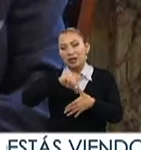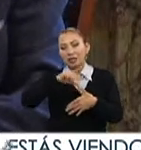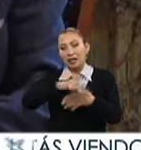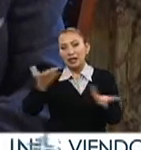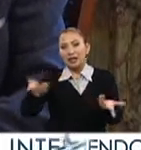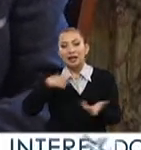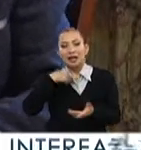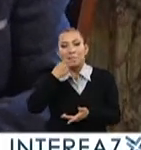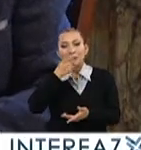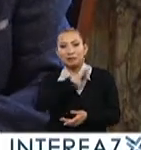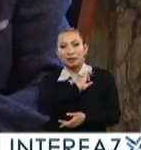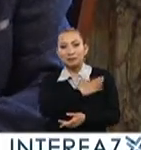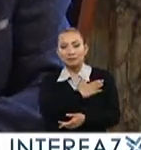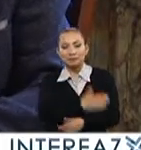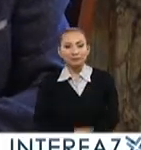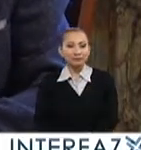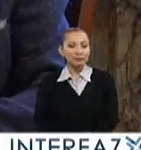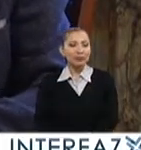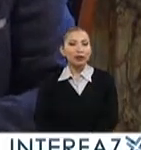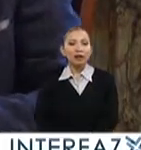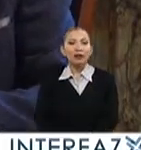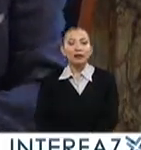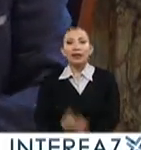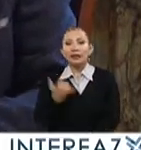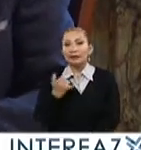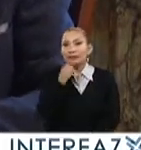la lengua española.